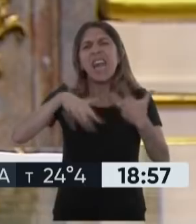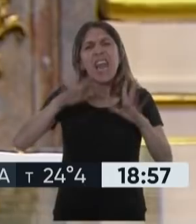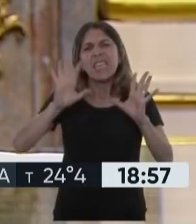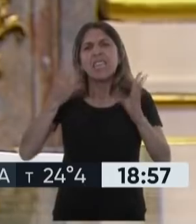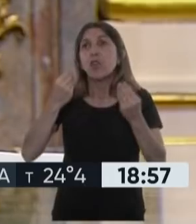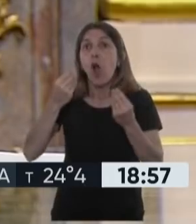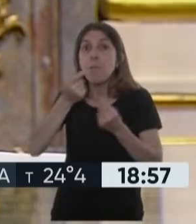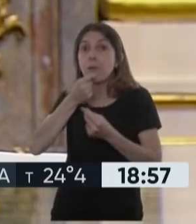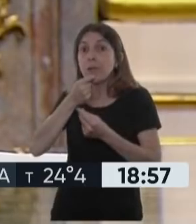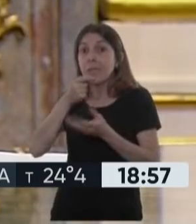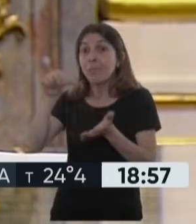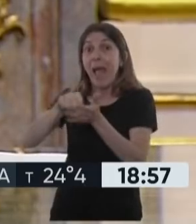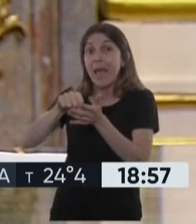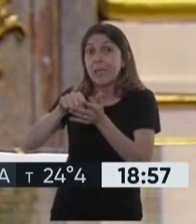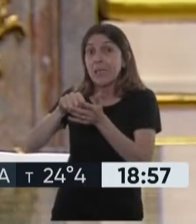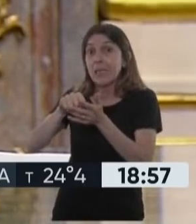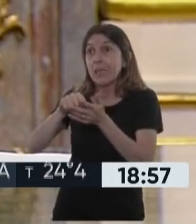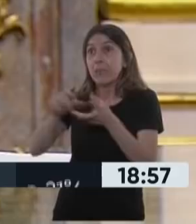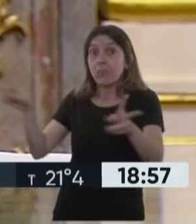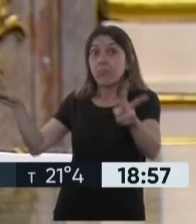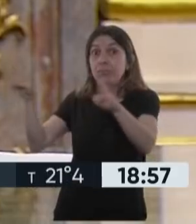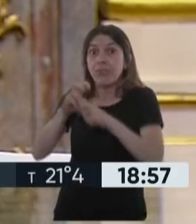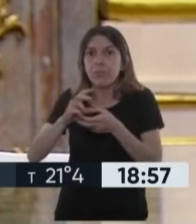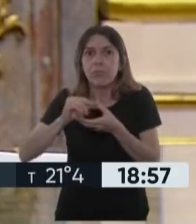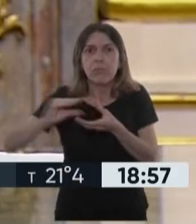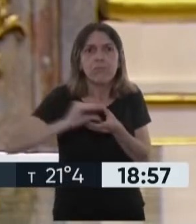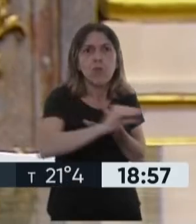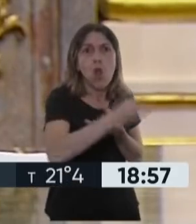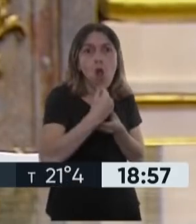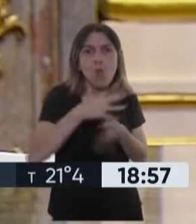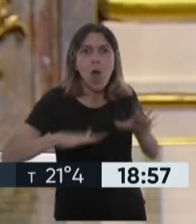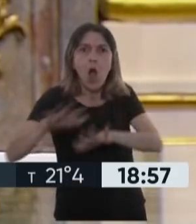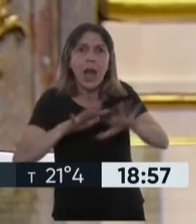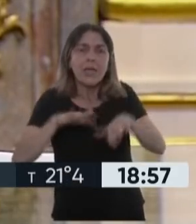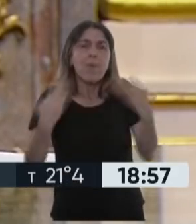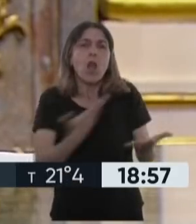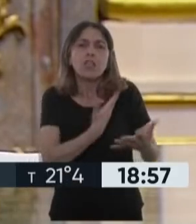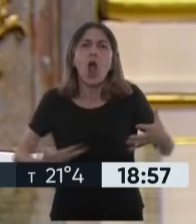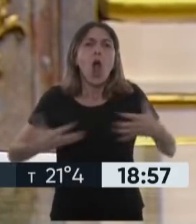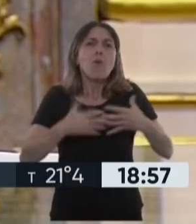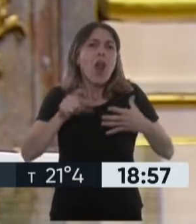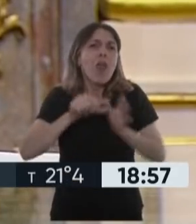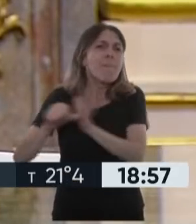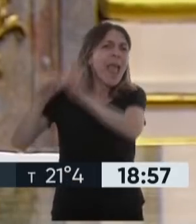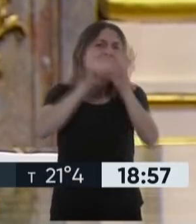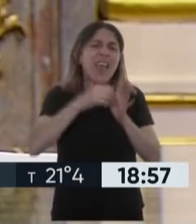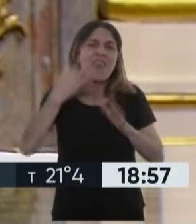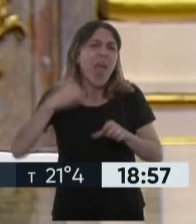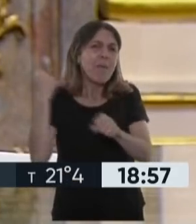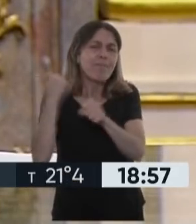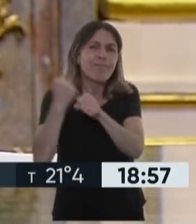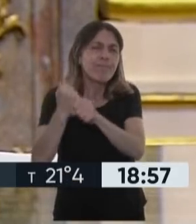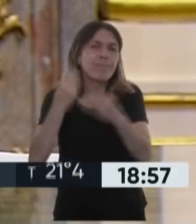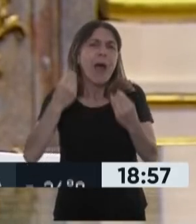de los ingresos. Es fundamental que los gobiernos del mundo actúen para evitar que aumenten